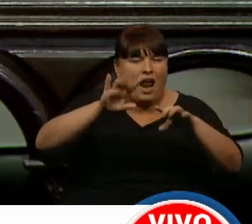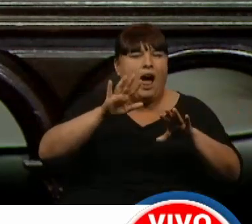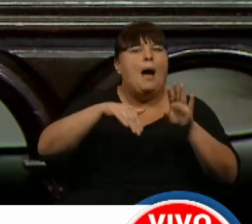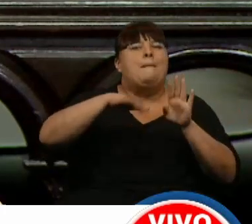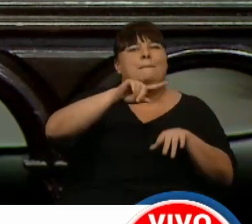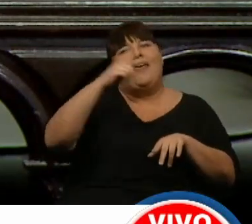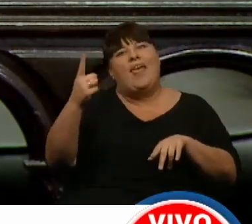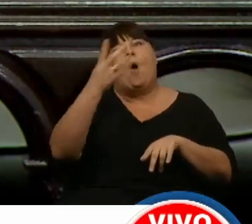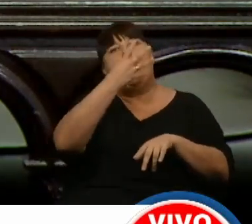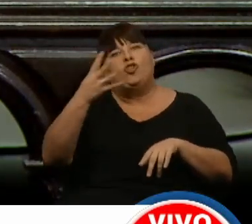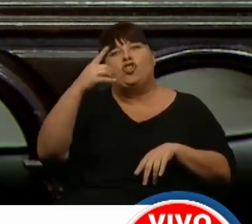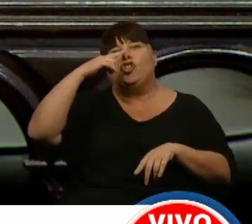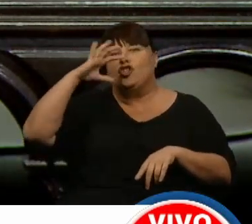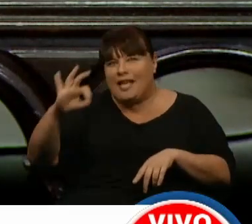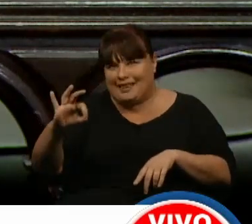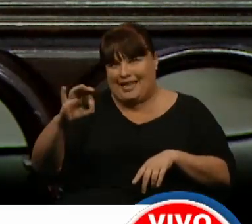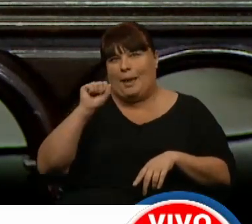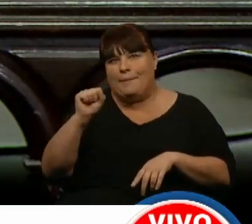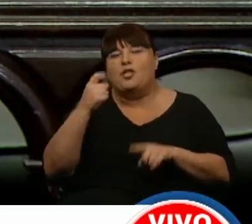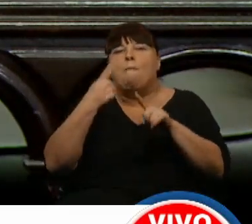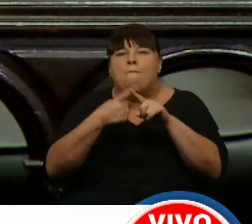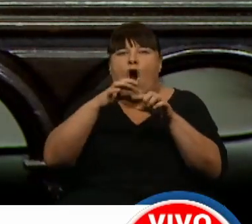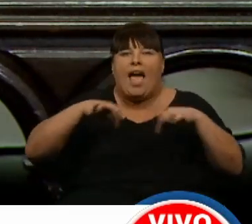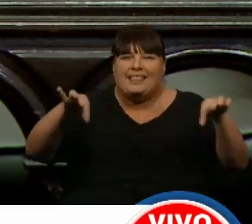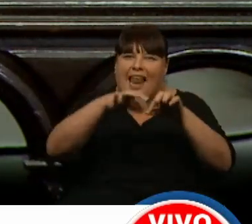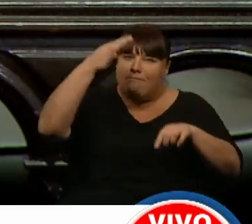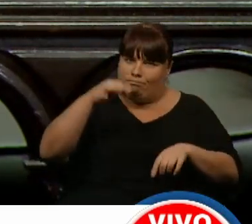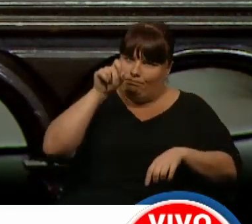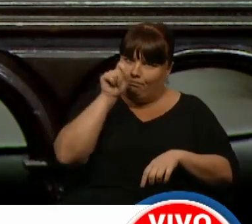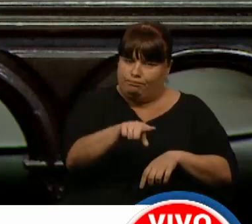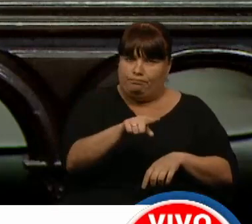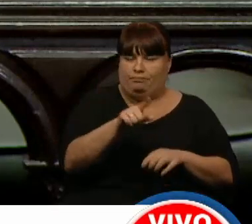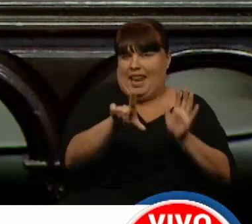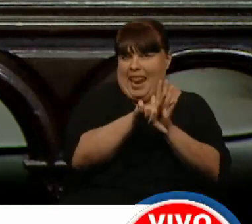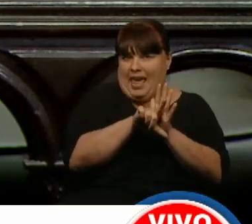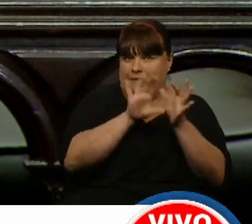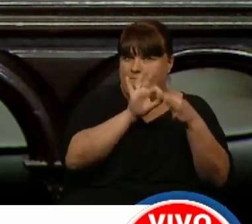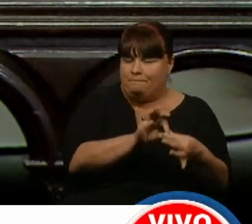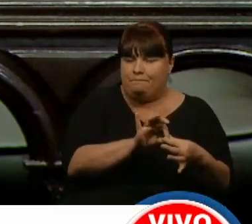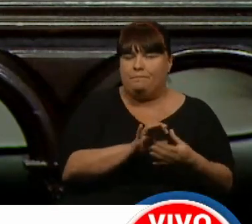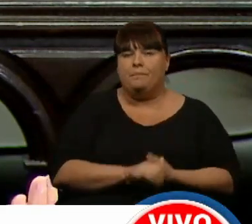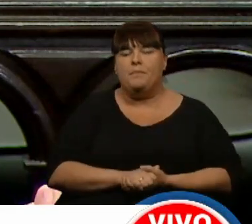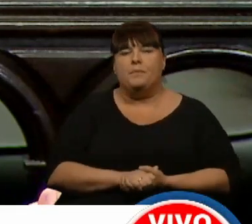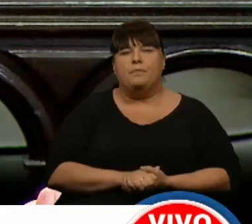las 470 pesos por hectárea que corresponden por ley.